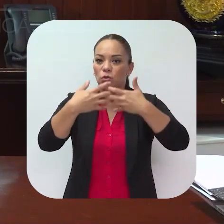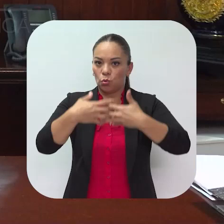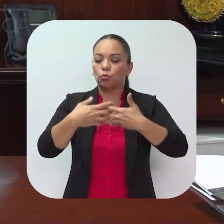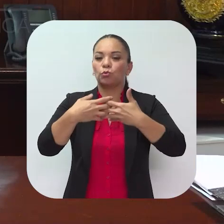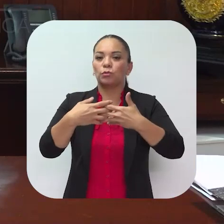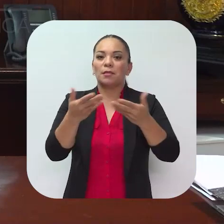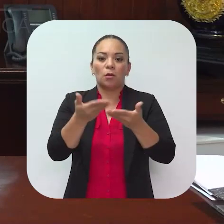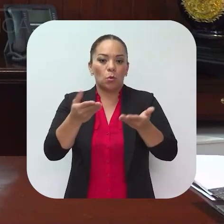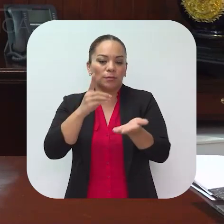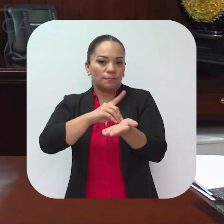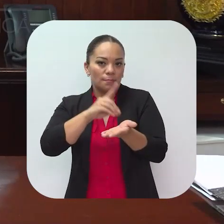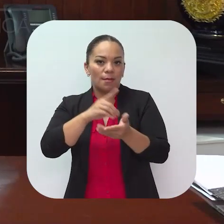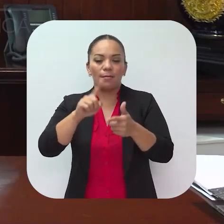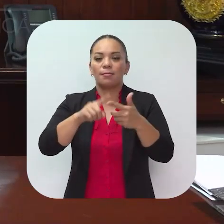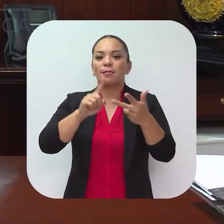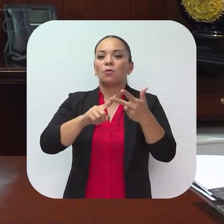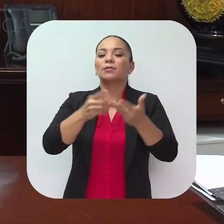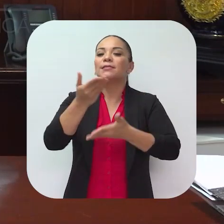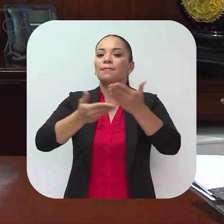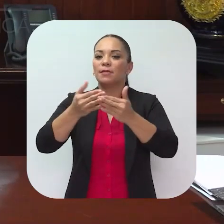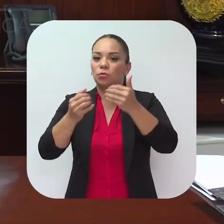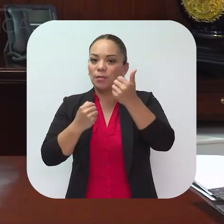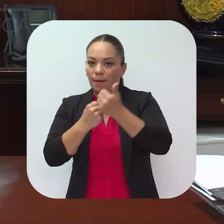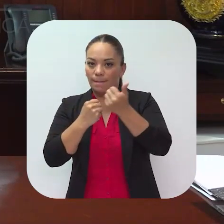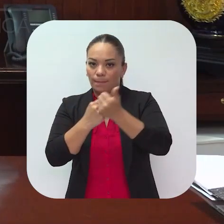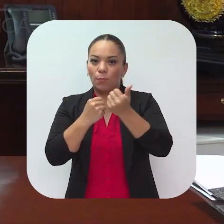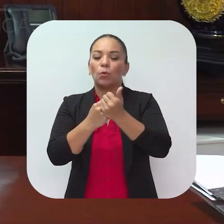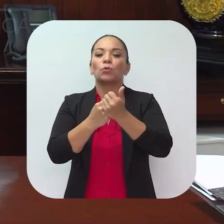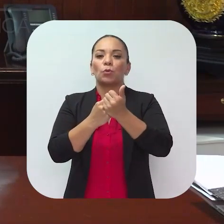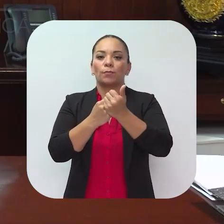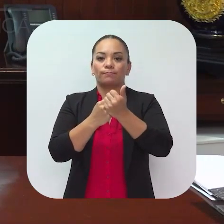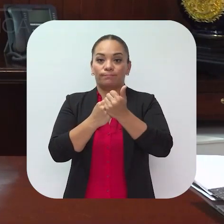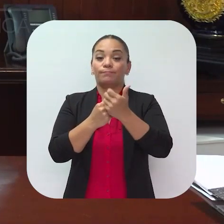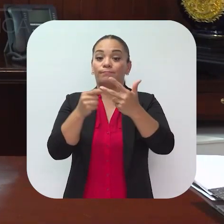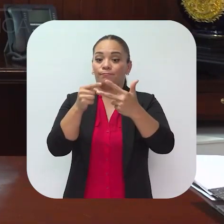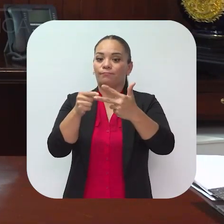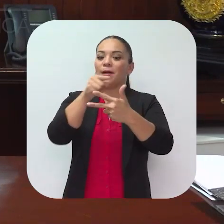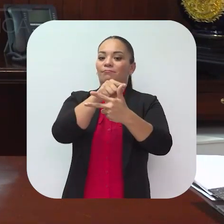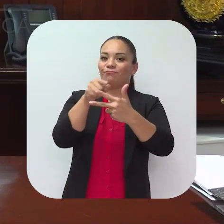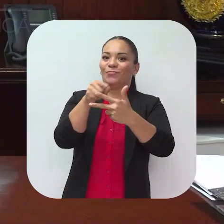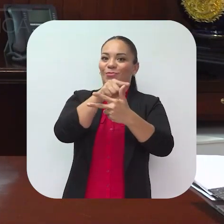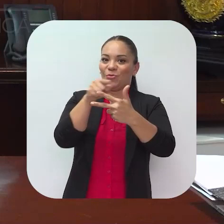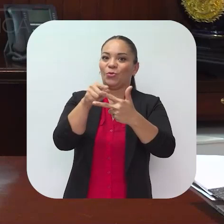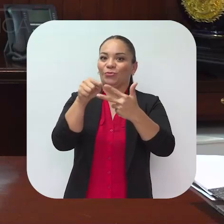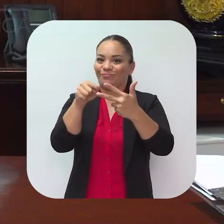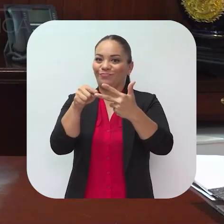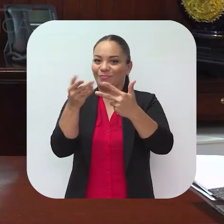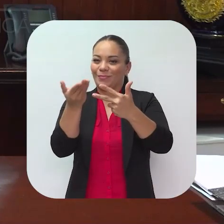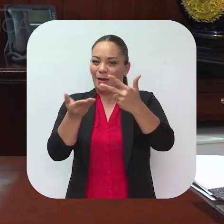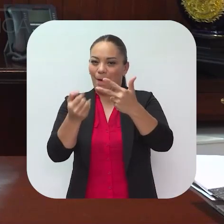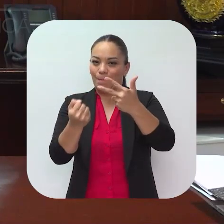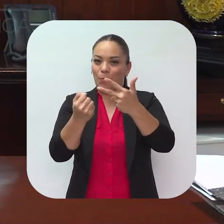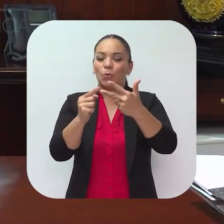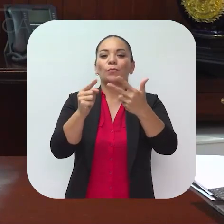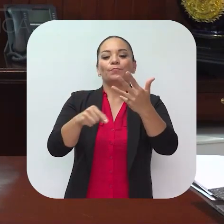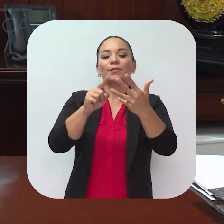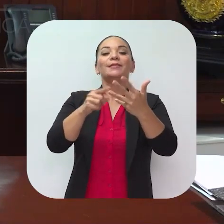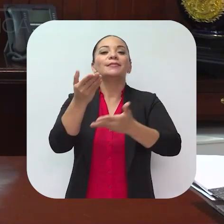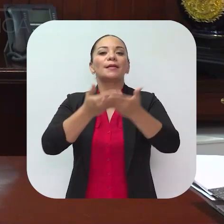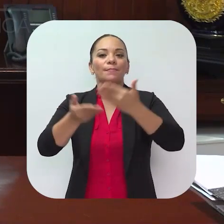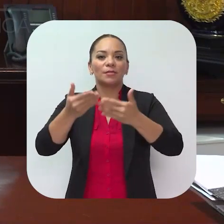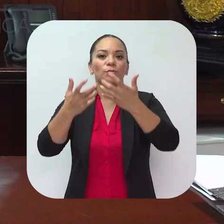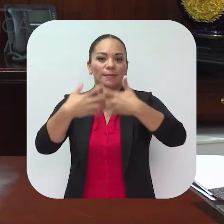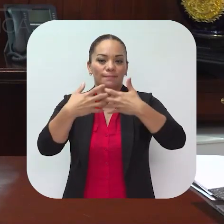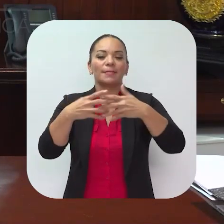Manufactura tecnificada, industria de dispositivos médicos, los servicios de apoyo para estas dos actividades que mencioné